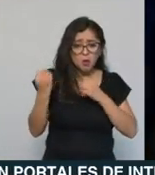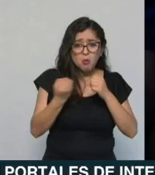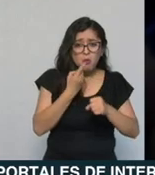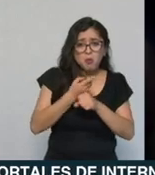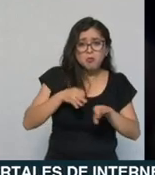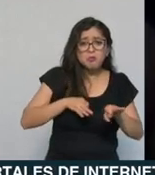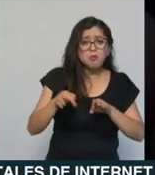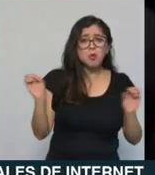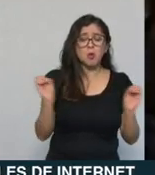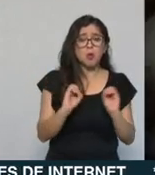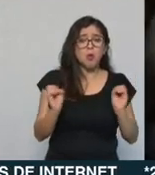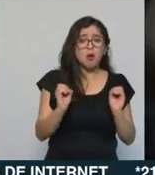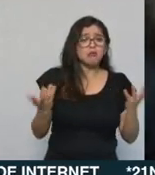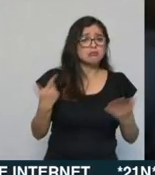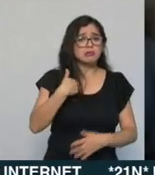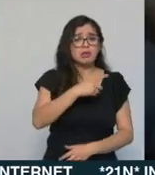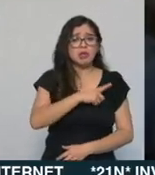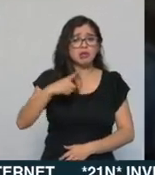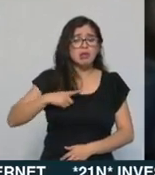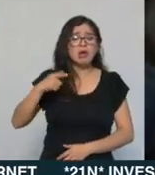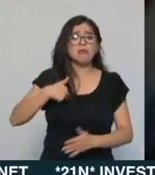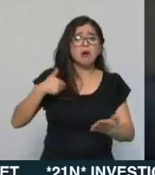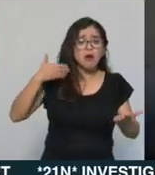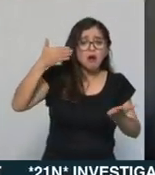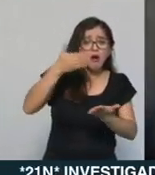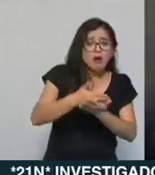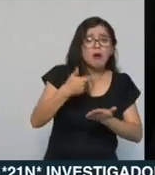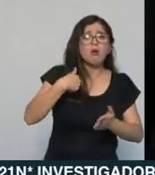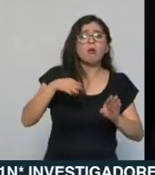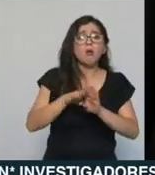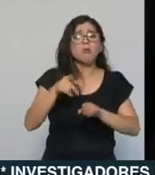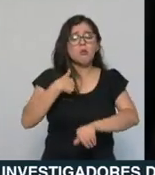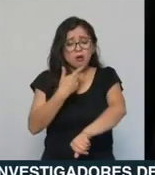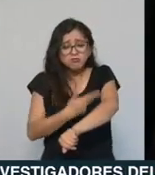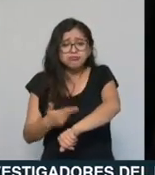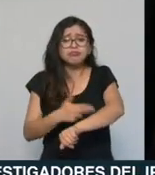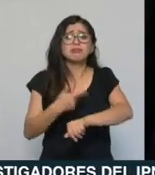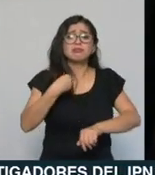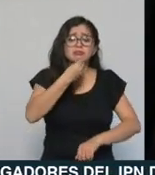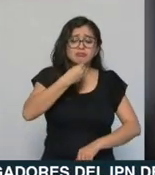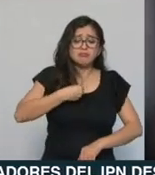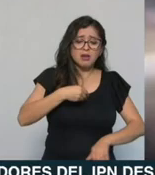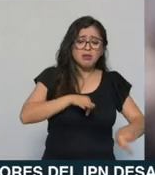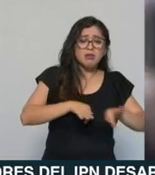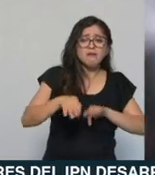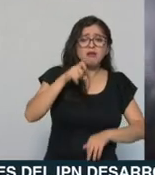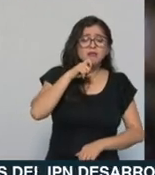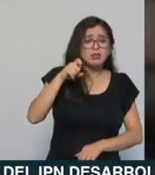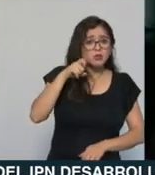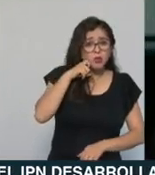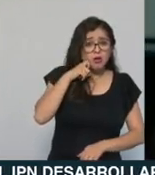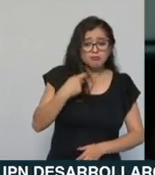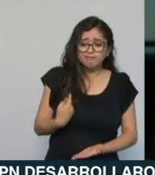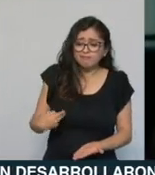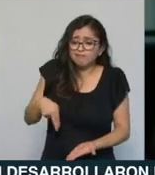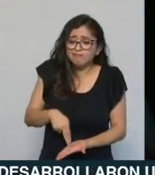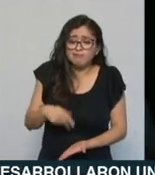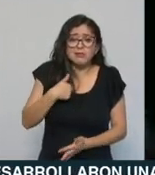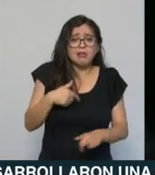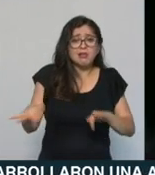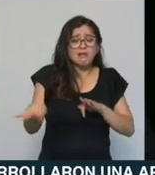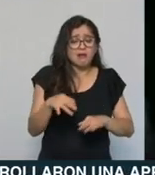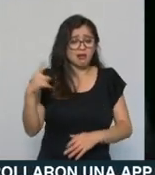lo que tú tienes que hacer es recurrir a último, pues al trabajo sexual. Y es un trabajo muy peligroso. Lo que queremos también